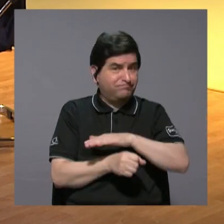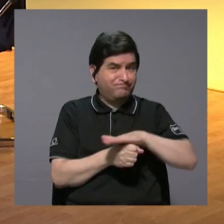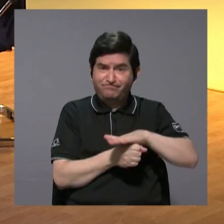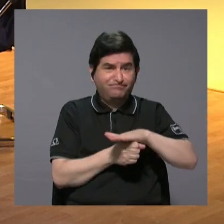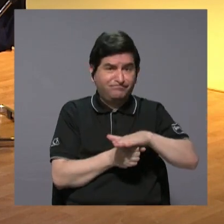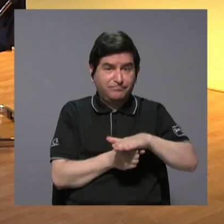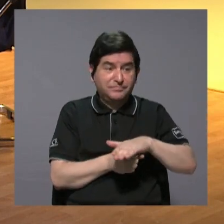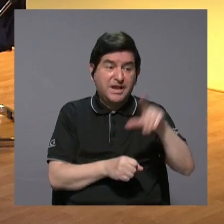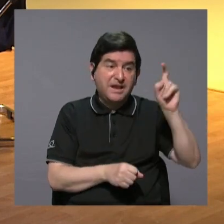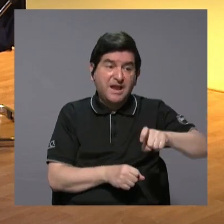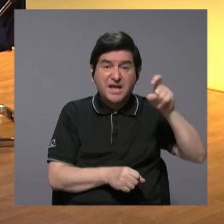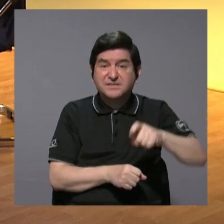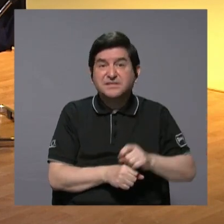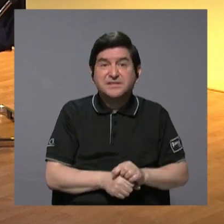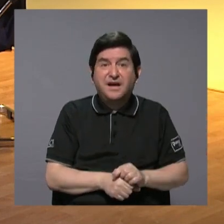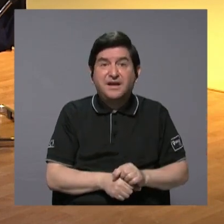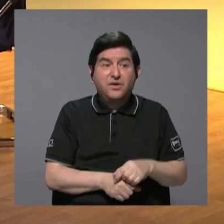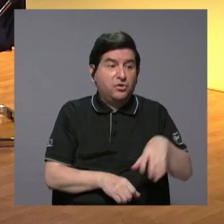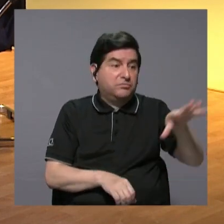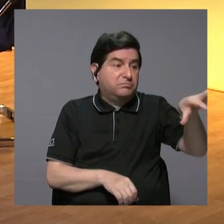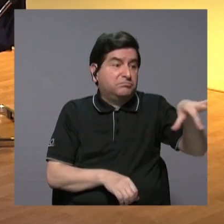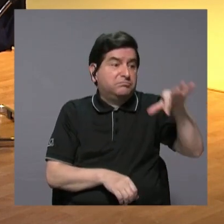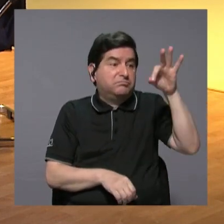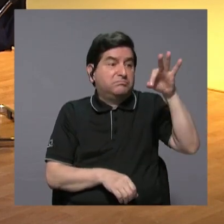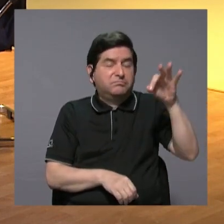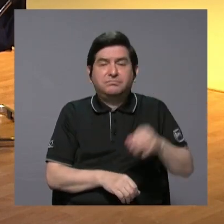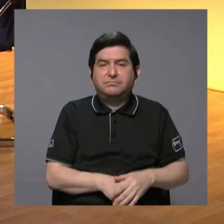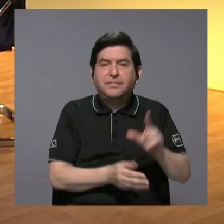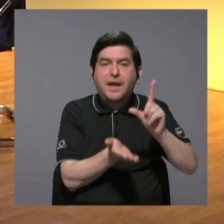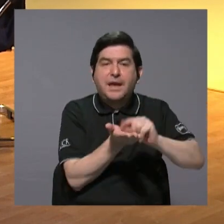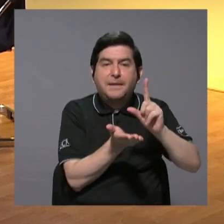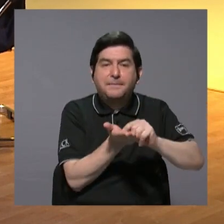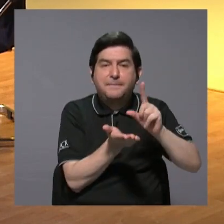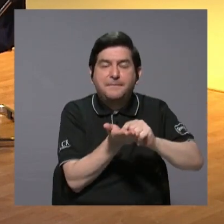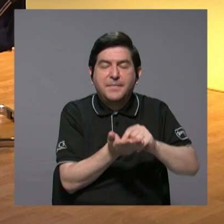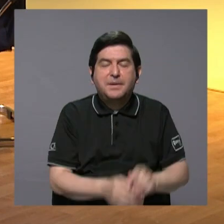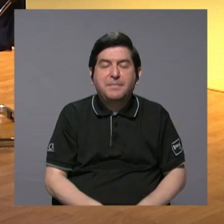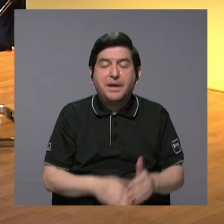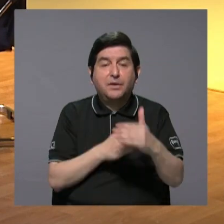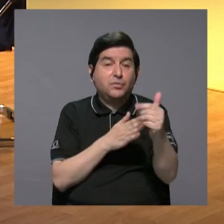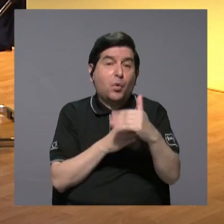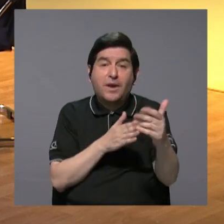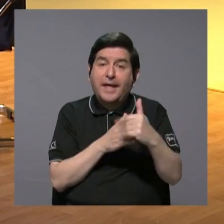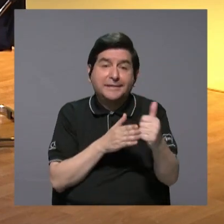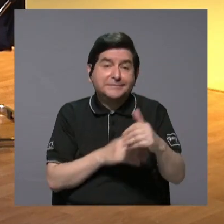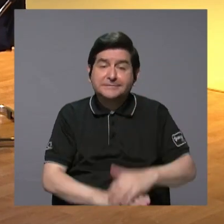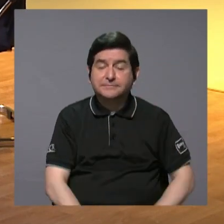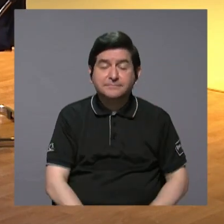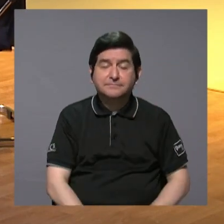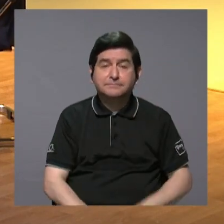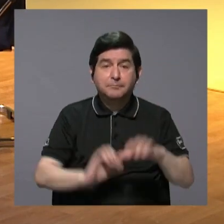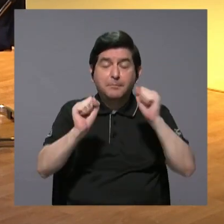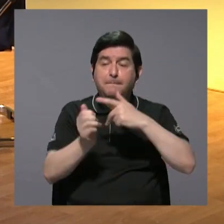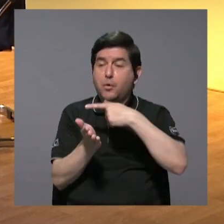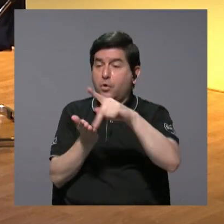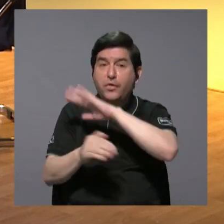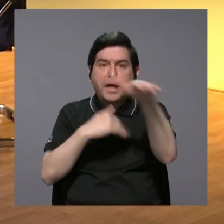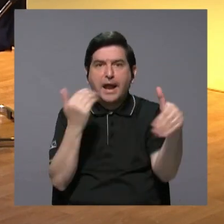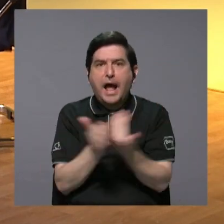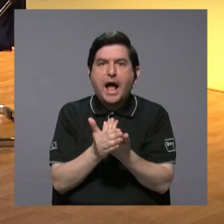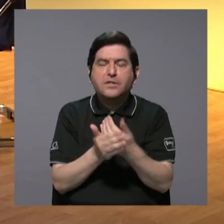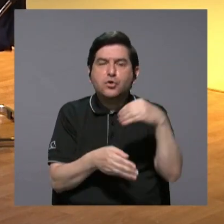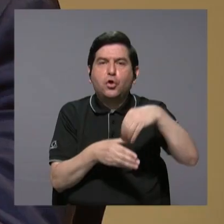habrá que emitir. Es decir, las autoridades tendrán que emitir dólares para pagarle a todos